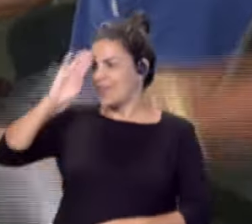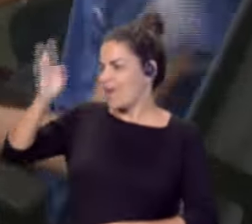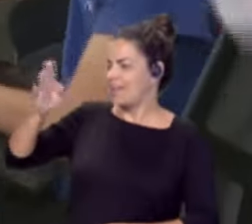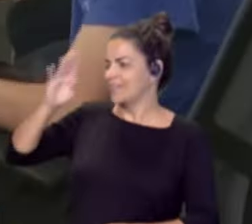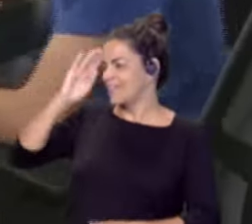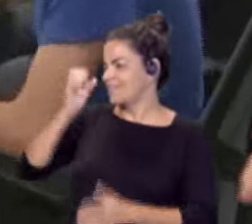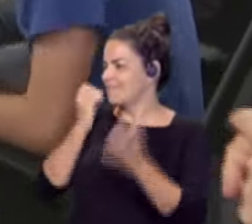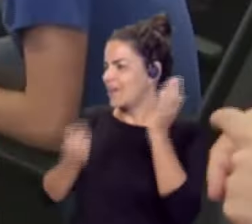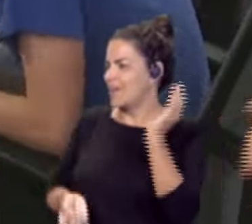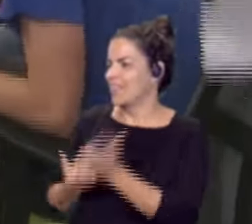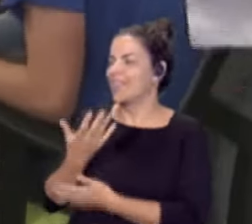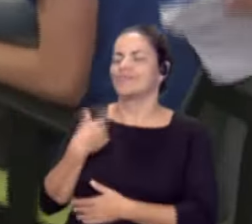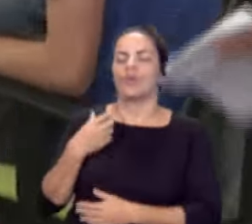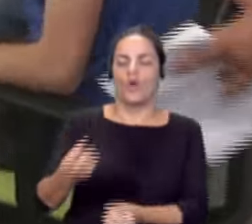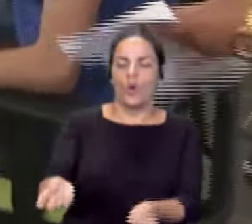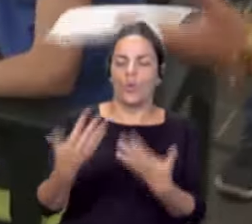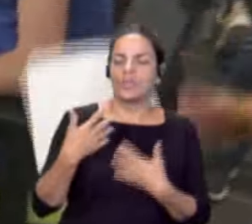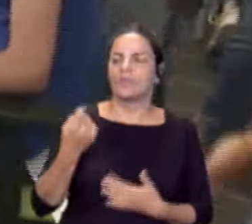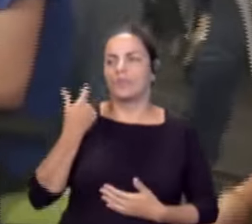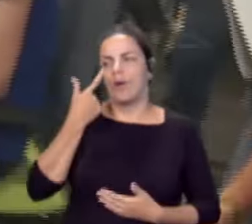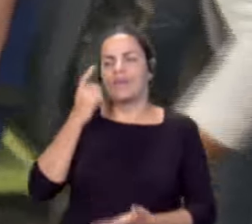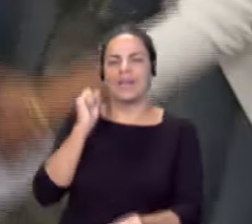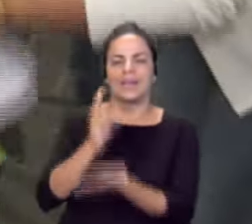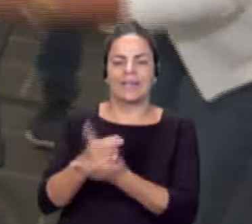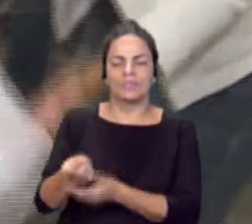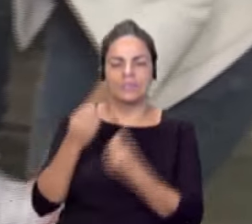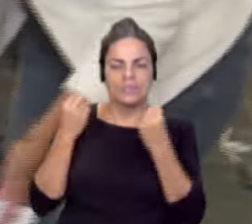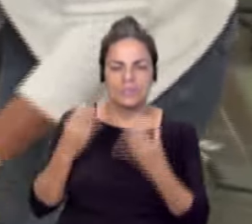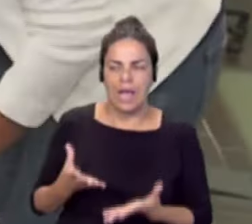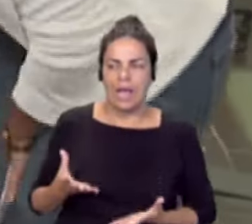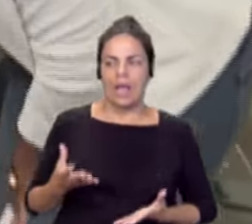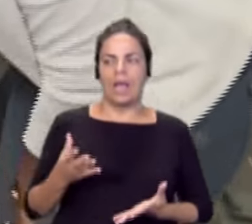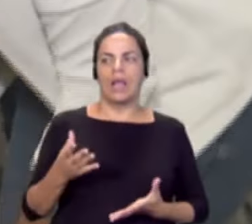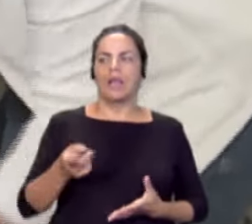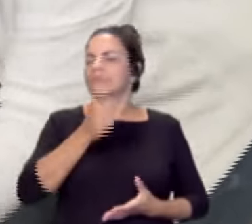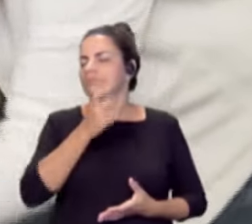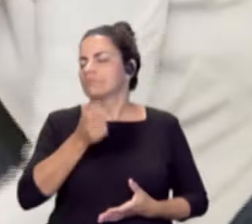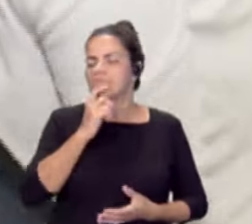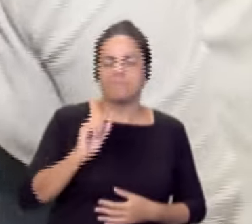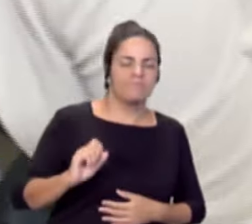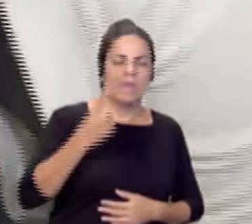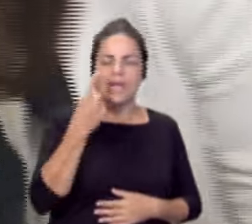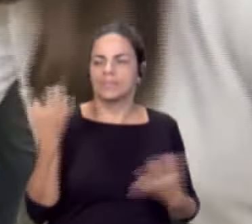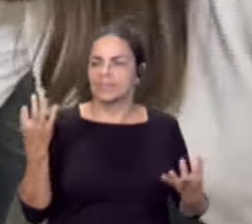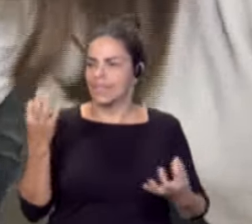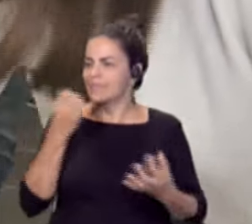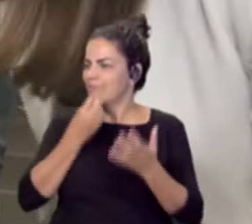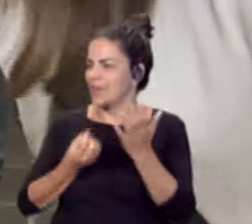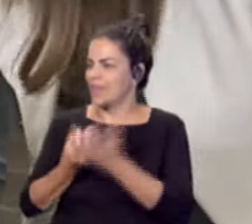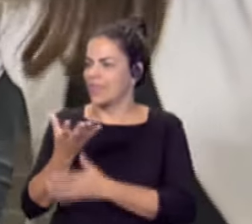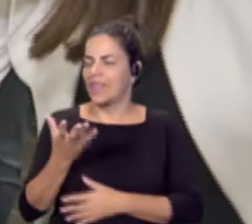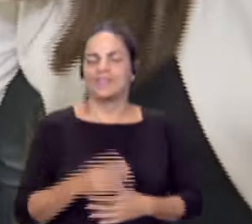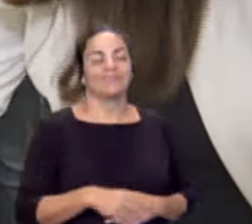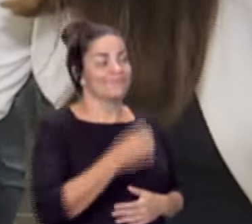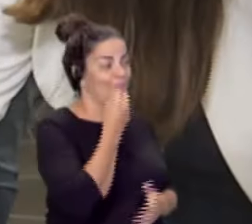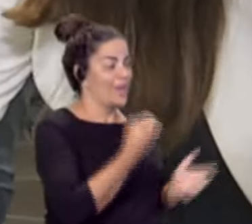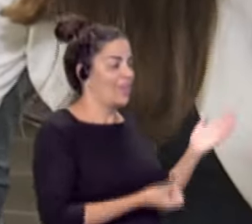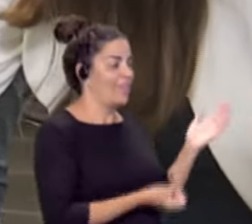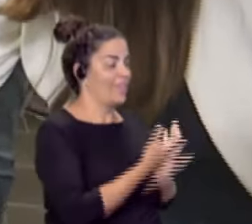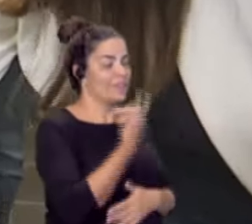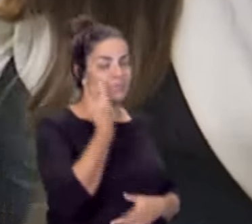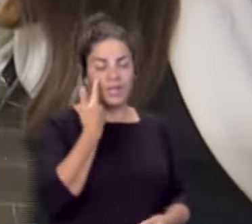días. Pues cuéntenme un poco de este reto, cómo lo están llevando, qué es lo que les está resultando más complicado. Buenos días. Buenos días. La verdad,